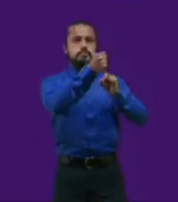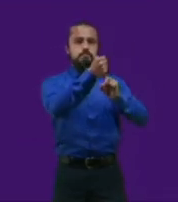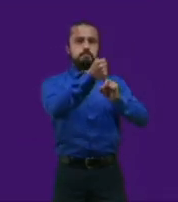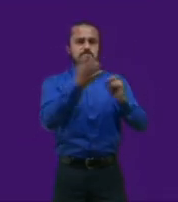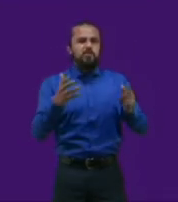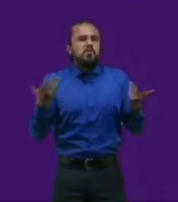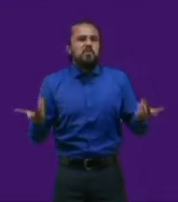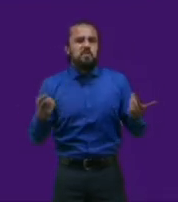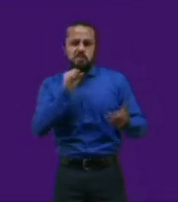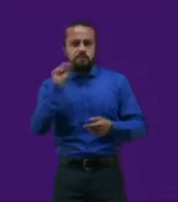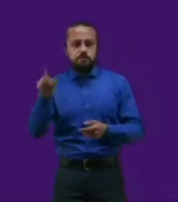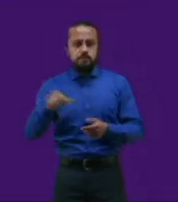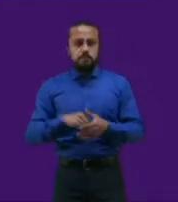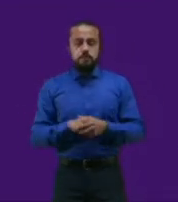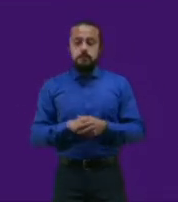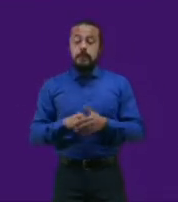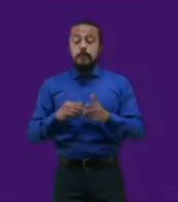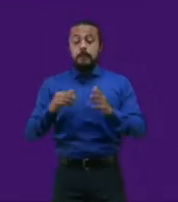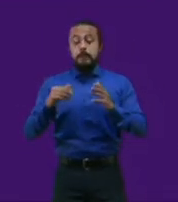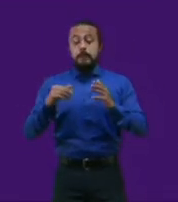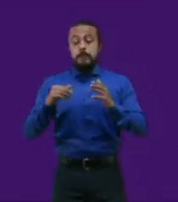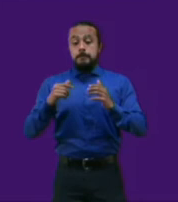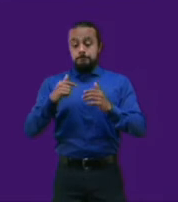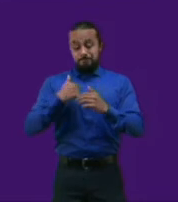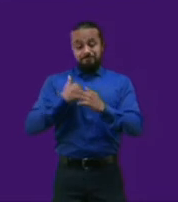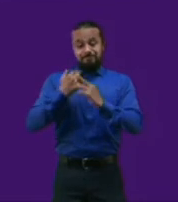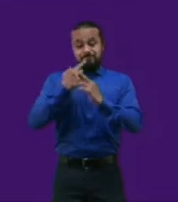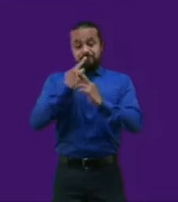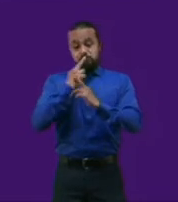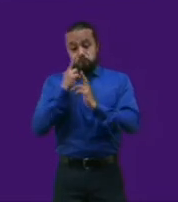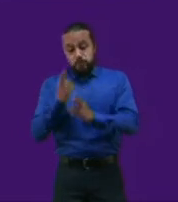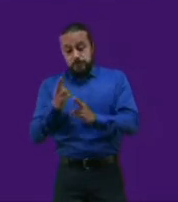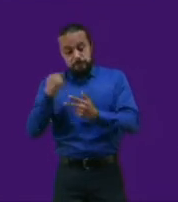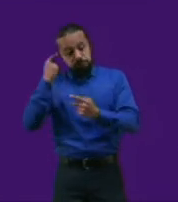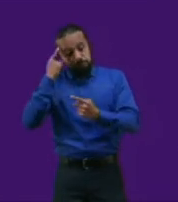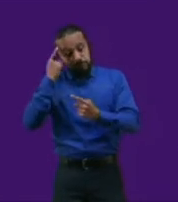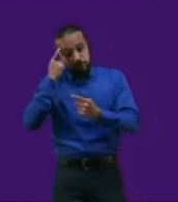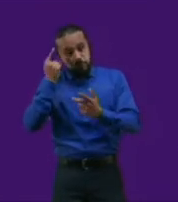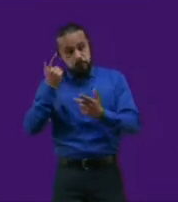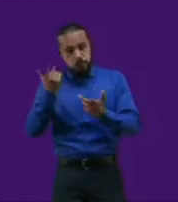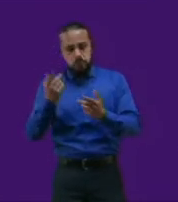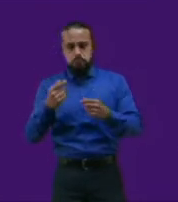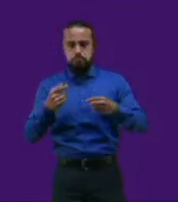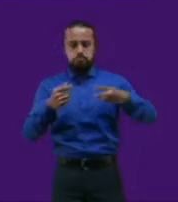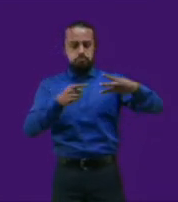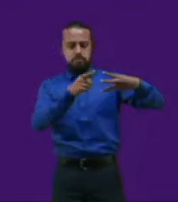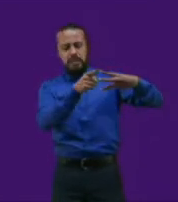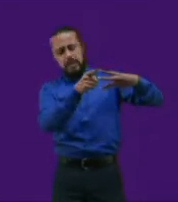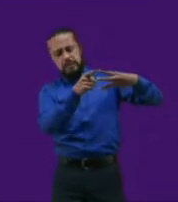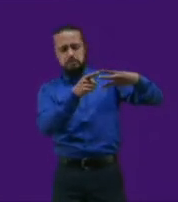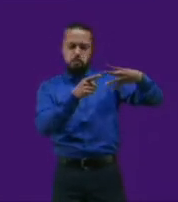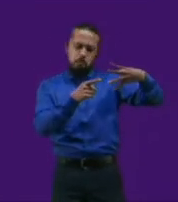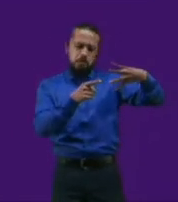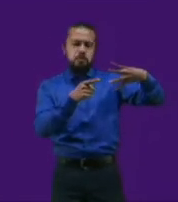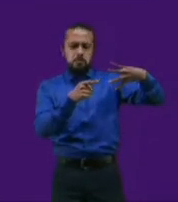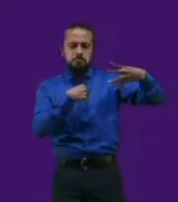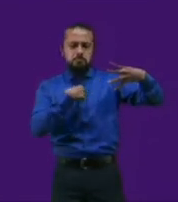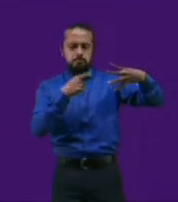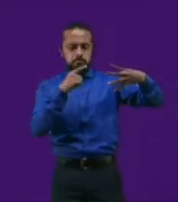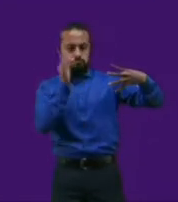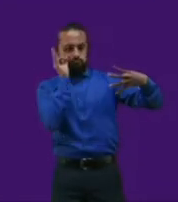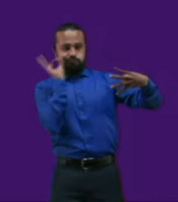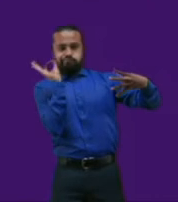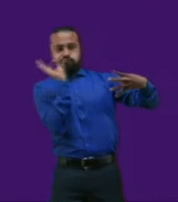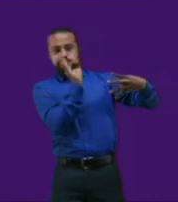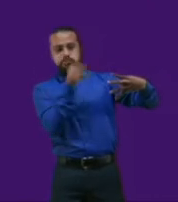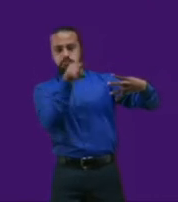diría, yo me concentraría en digamos, 3 o 4 cosas. Si ya